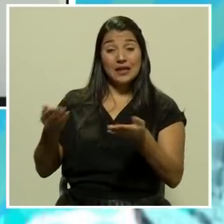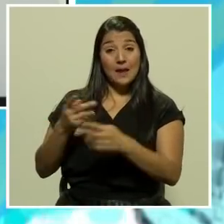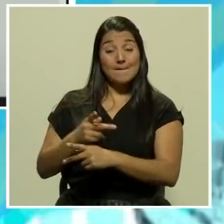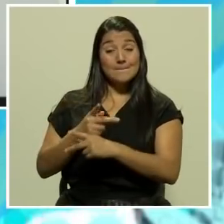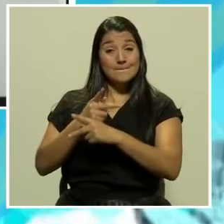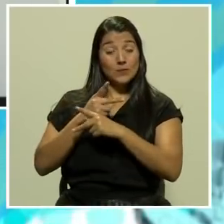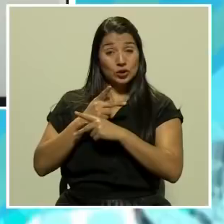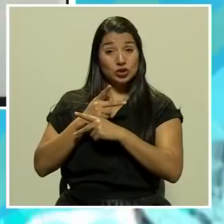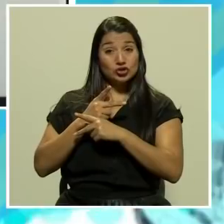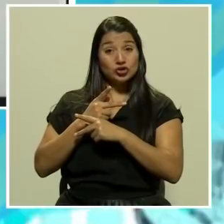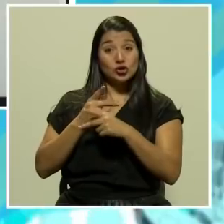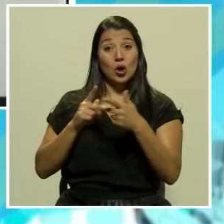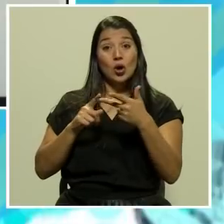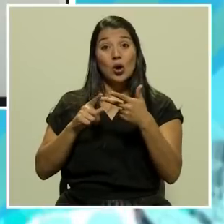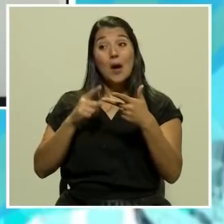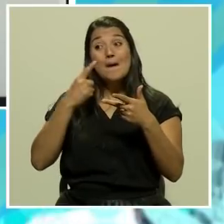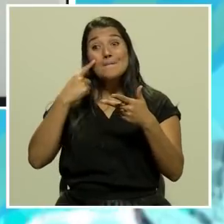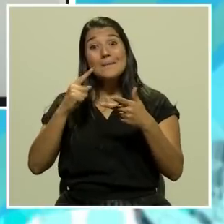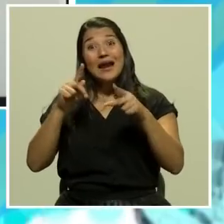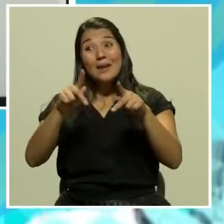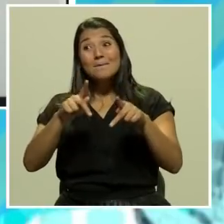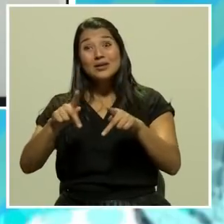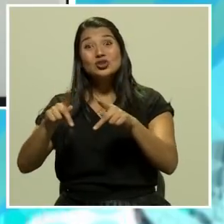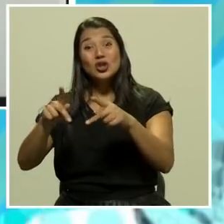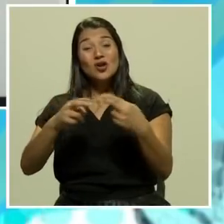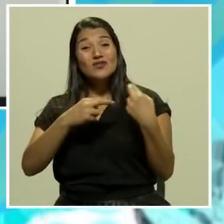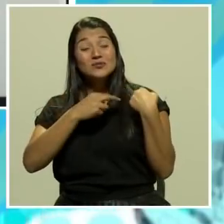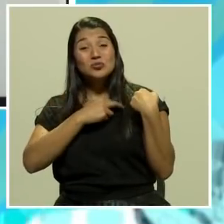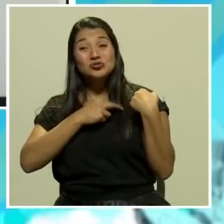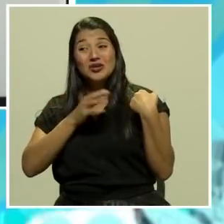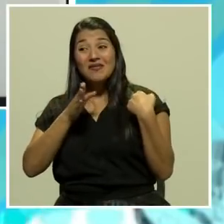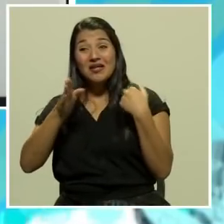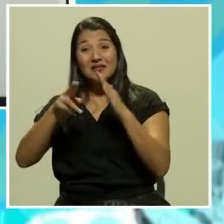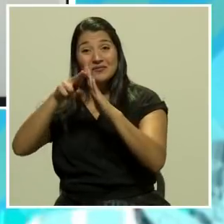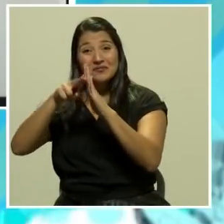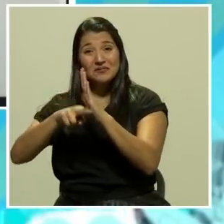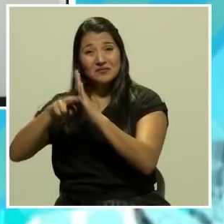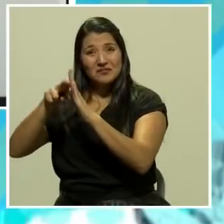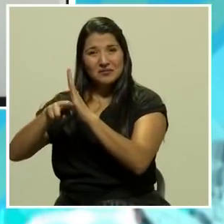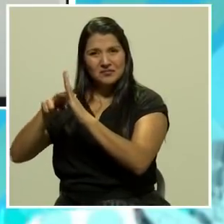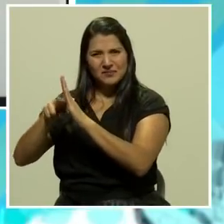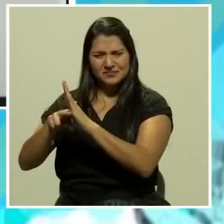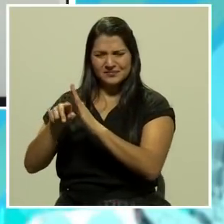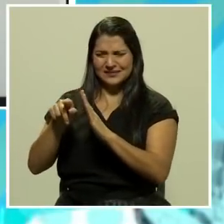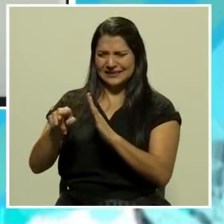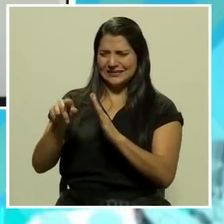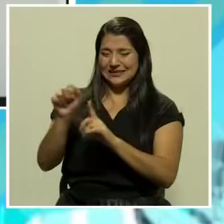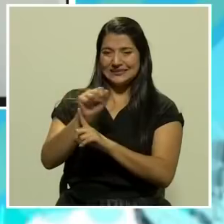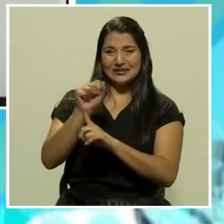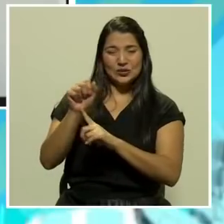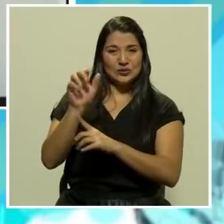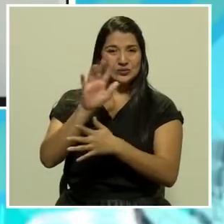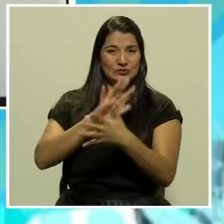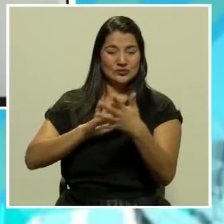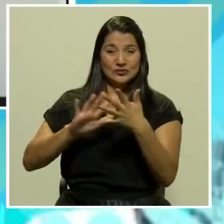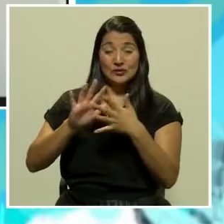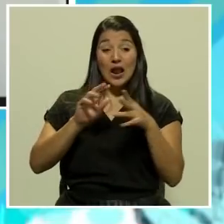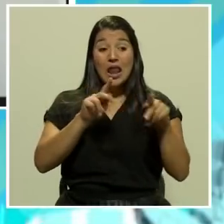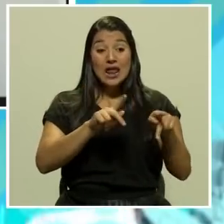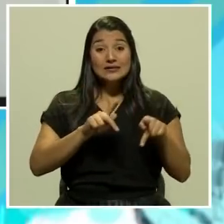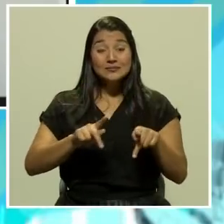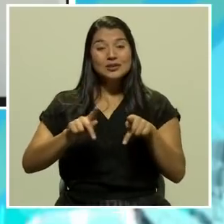de cuidado a los enterradores. Es decir, es completamente de locos que la gente